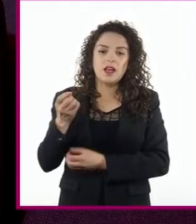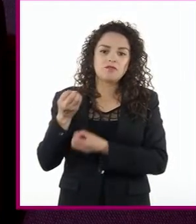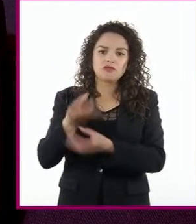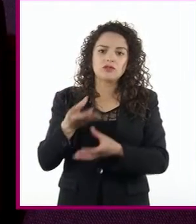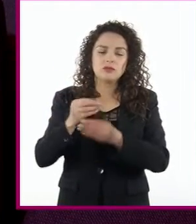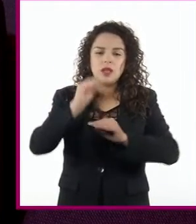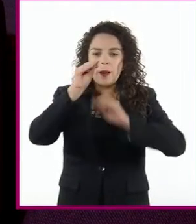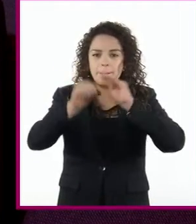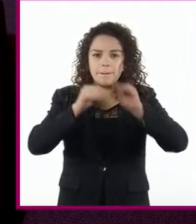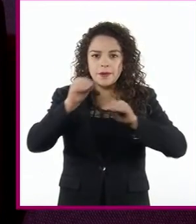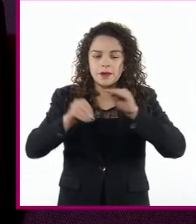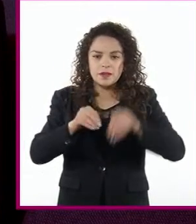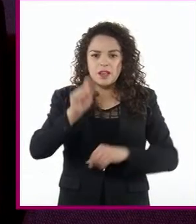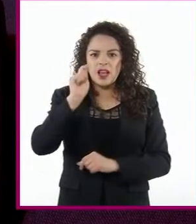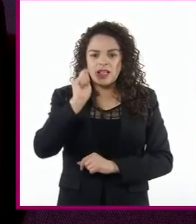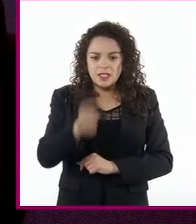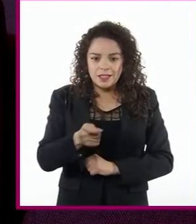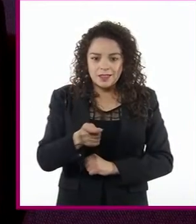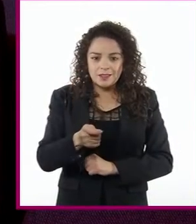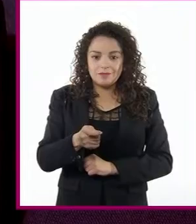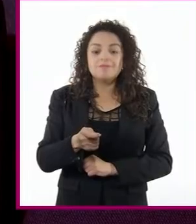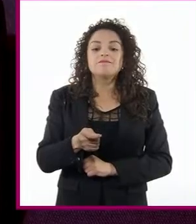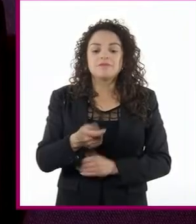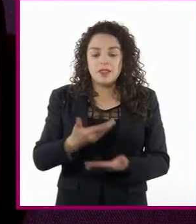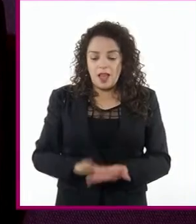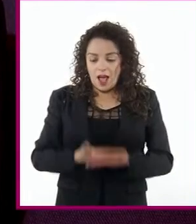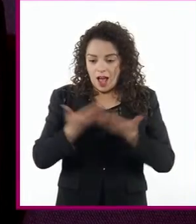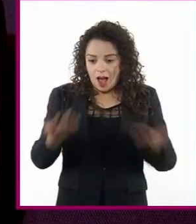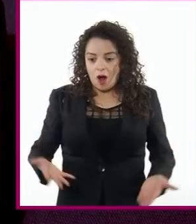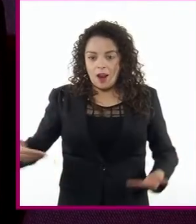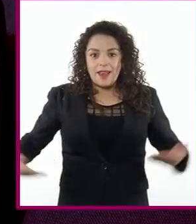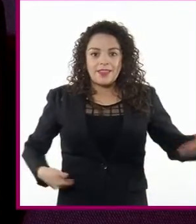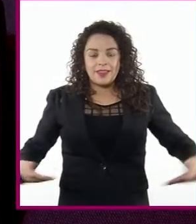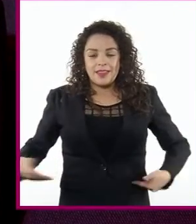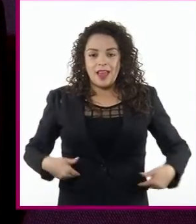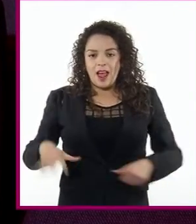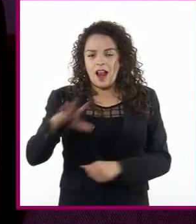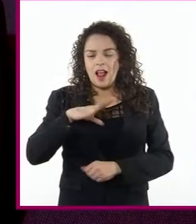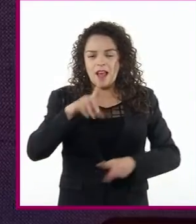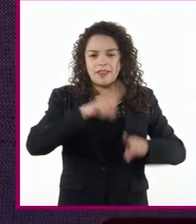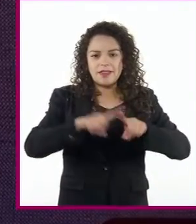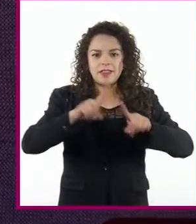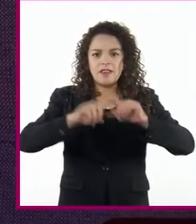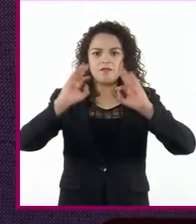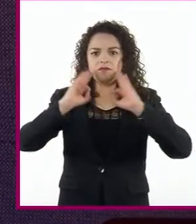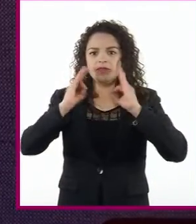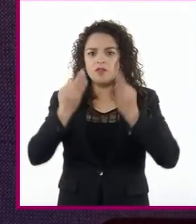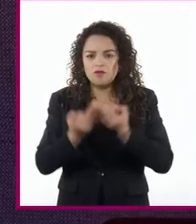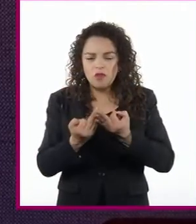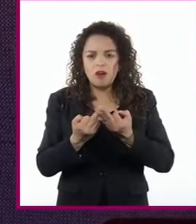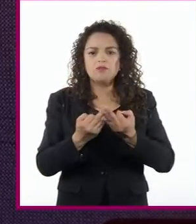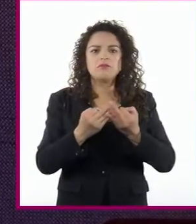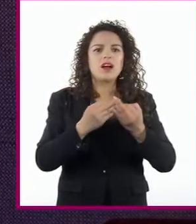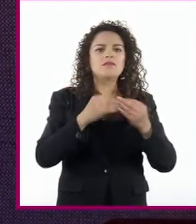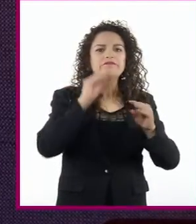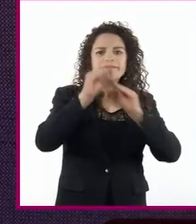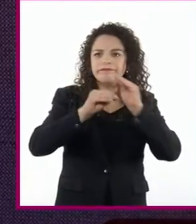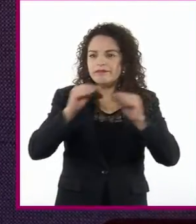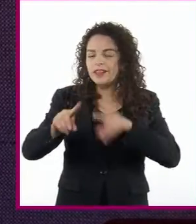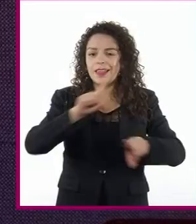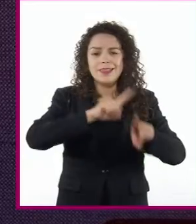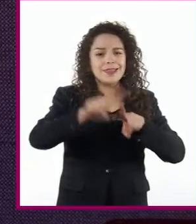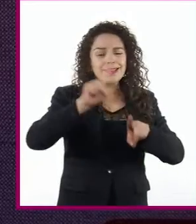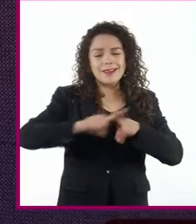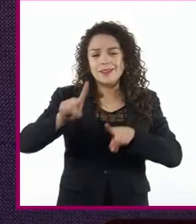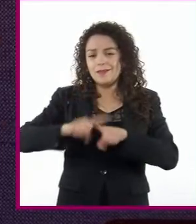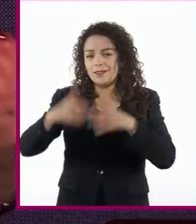gran espectáculo que es actualmente, donde hay formas y estructuras muy diversas. Notamos